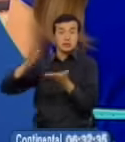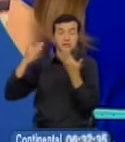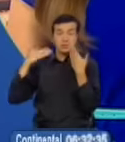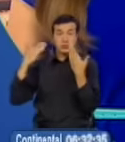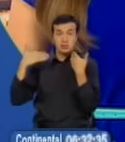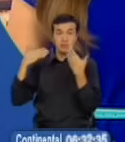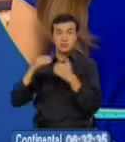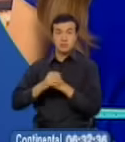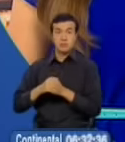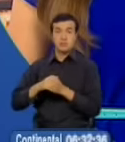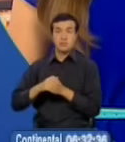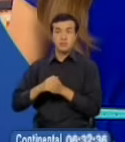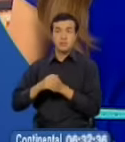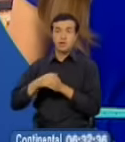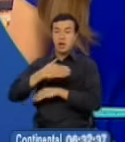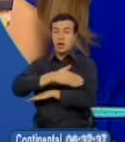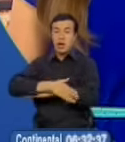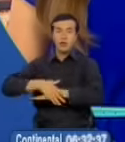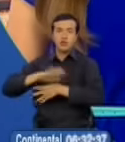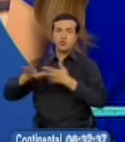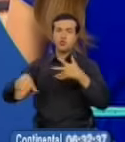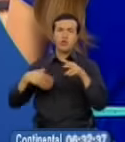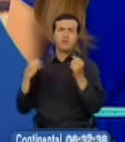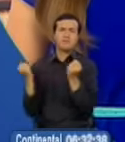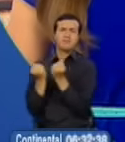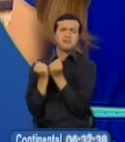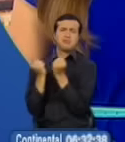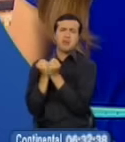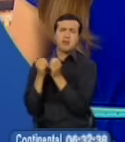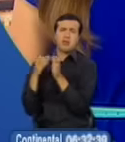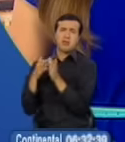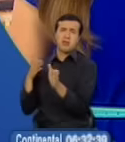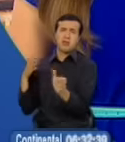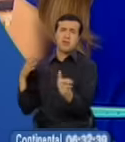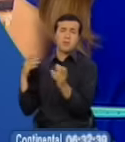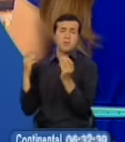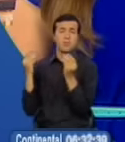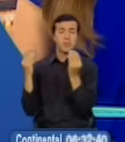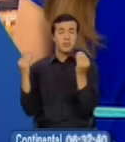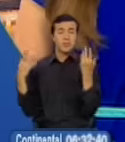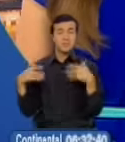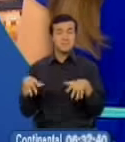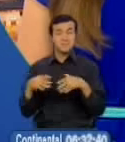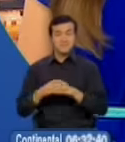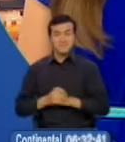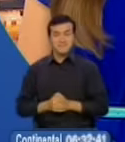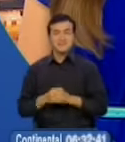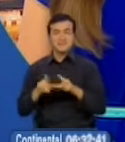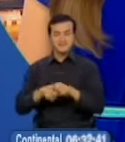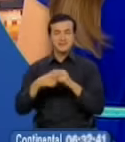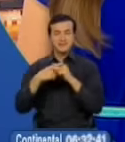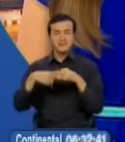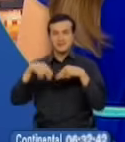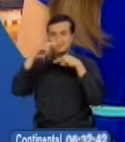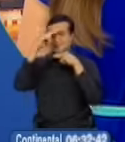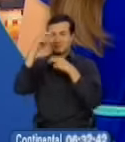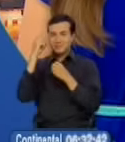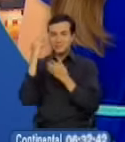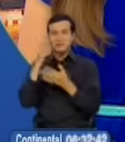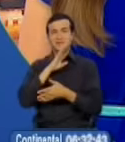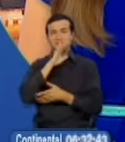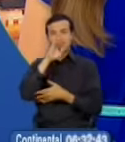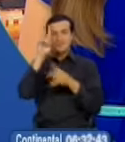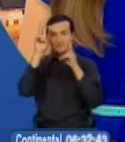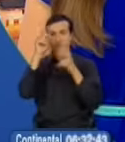las grandes redes viales, el tráfico se va a incrementar de manera considerable. En todo caso, arrancamos de inmediato este servicio informativo, como